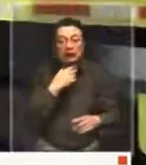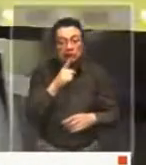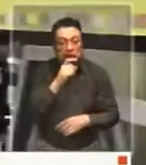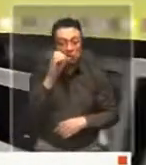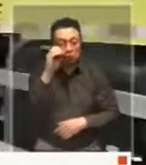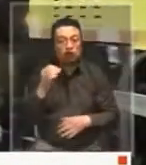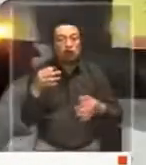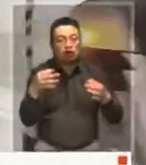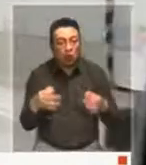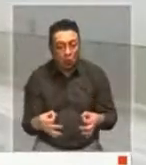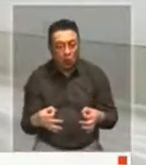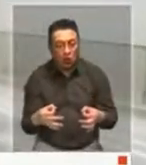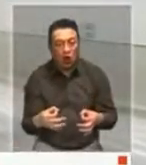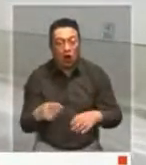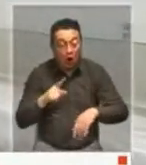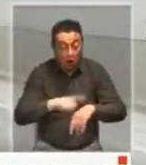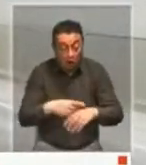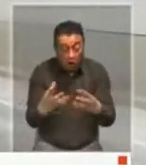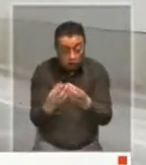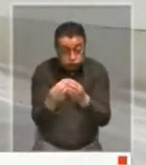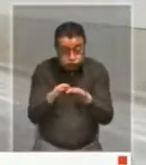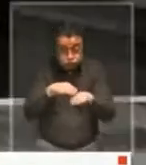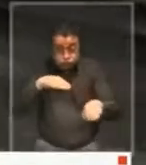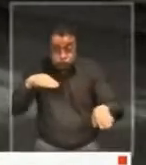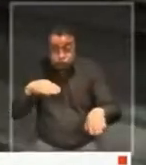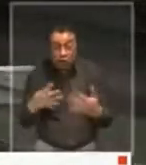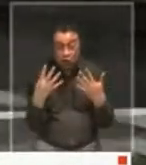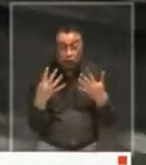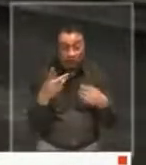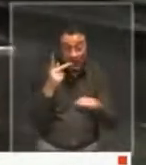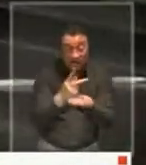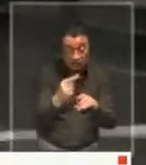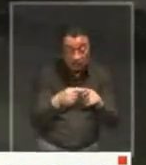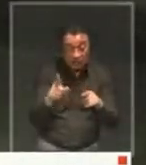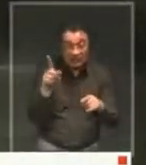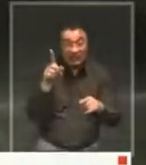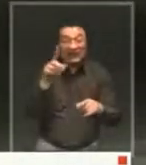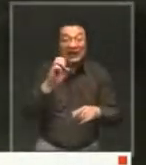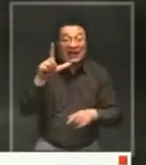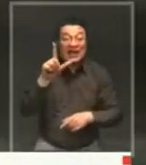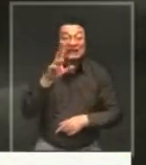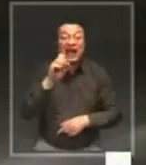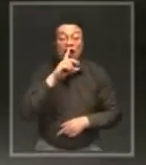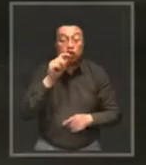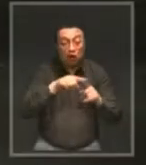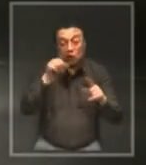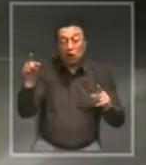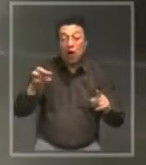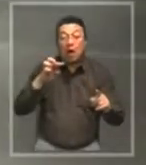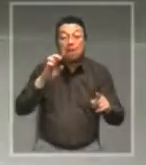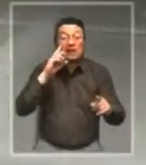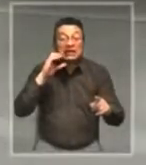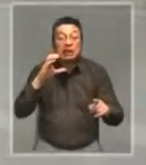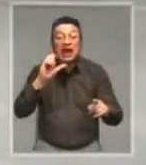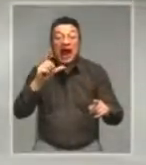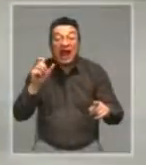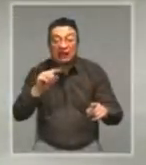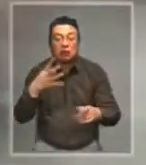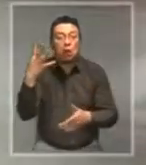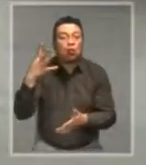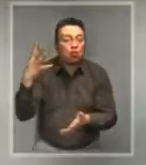seguridad de los usuarios. En hora punta, el trayecto de 9 kilómetros entre El Salto y Príncipe de Gales cuesta casi 4.000